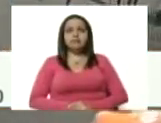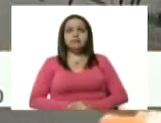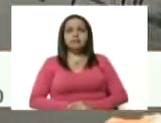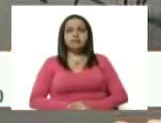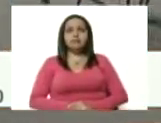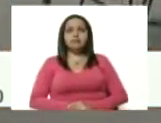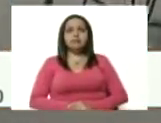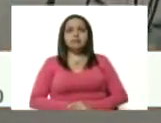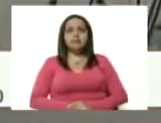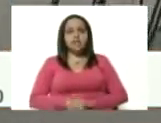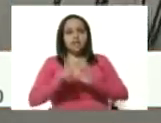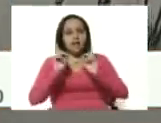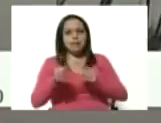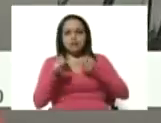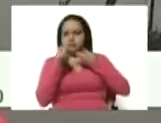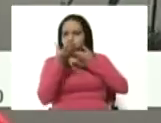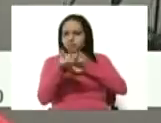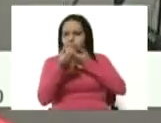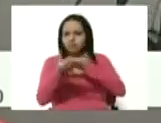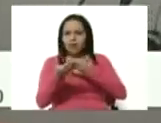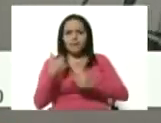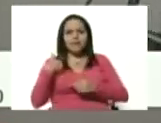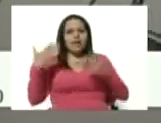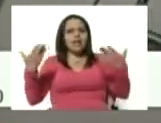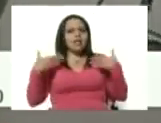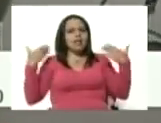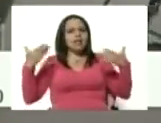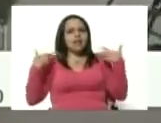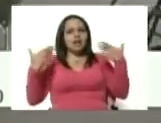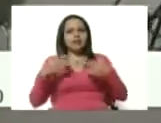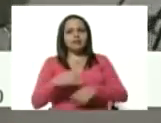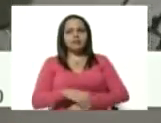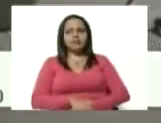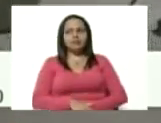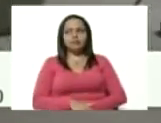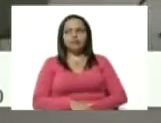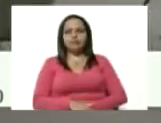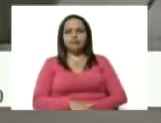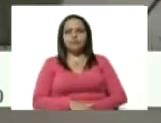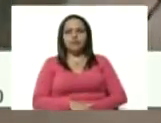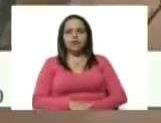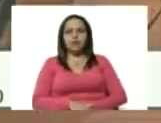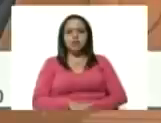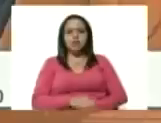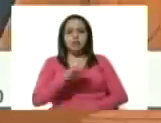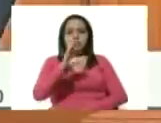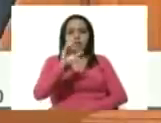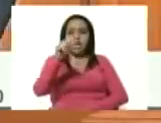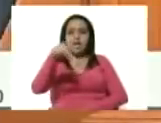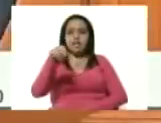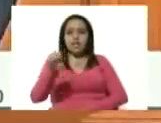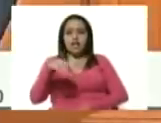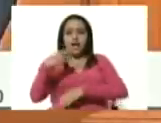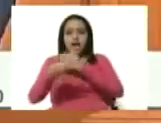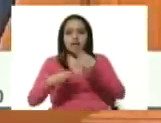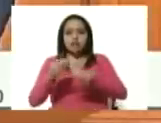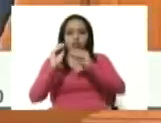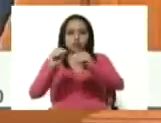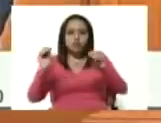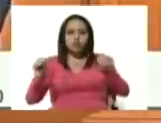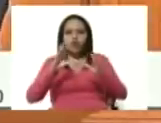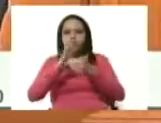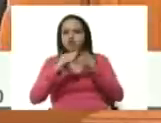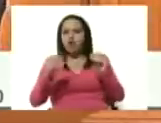también declarar mi alegría. El Consejo Nacional Electoral ha hecho una convocatoria a todos